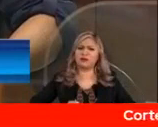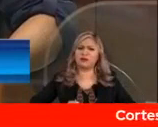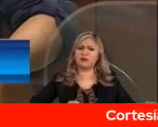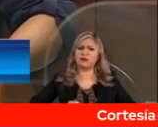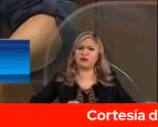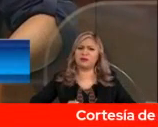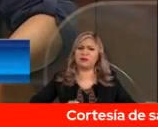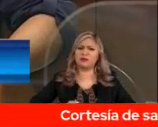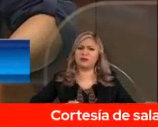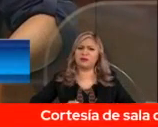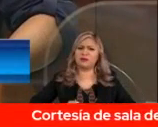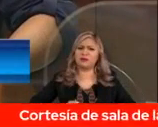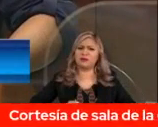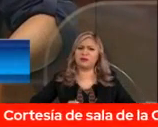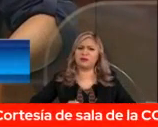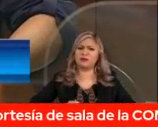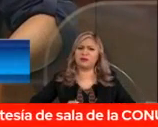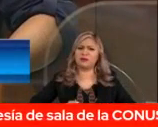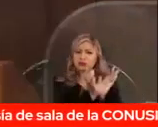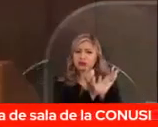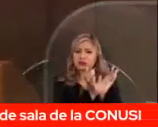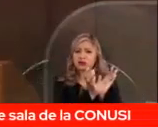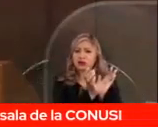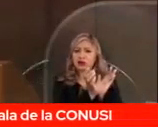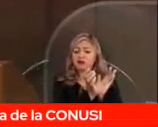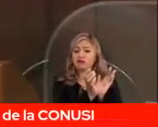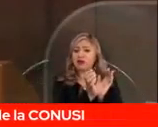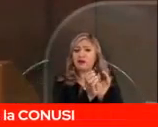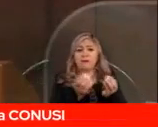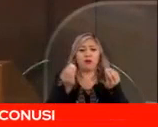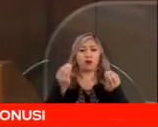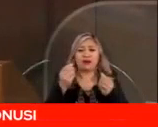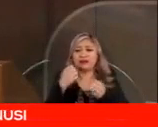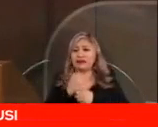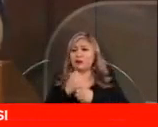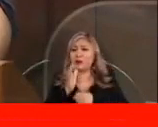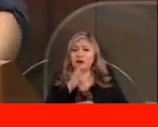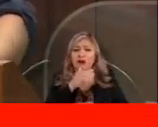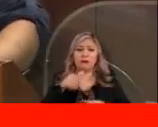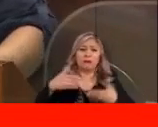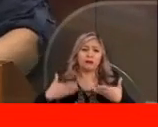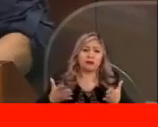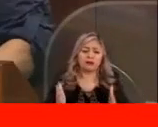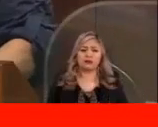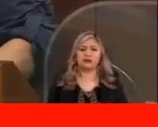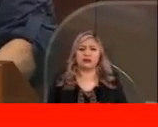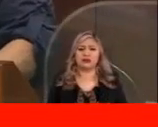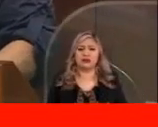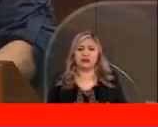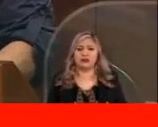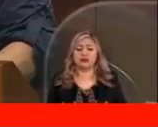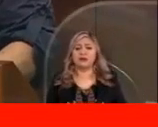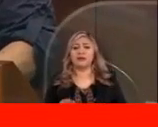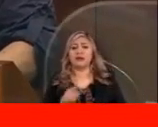¿Seguro de qué? De desempleo, por la cantidad de desempleados que hay. Eso obligaría al Estado a